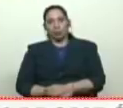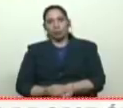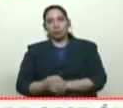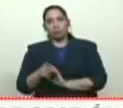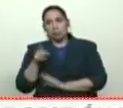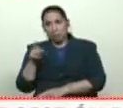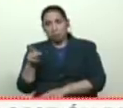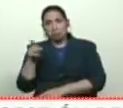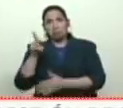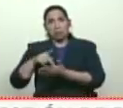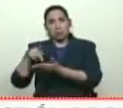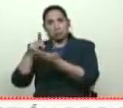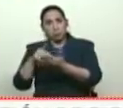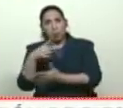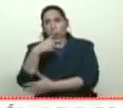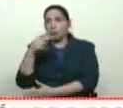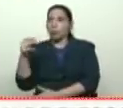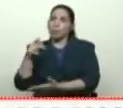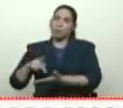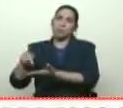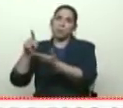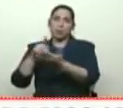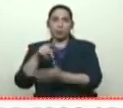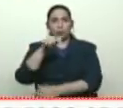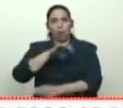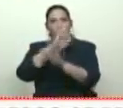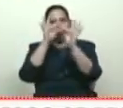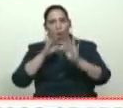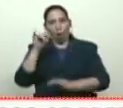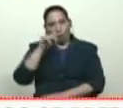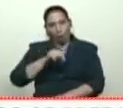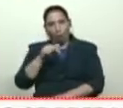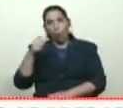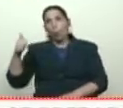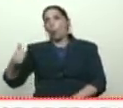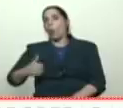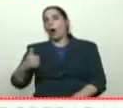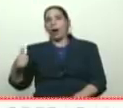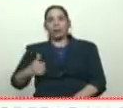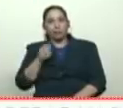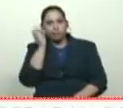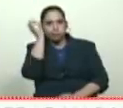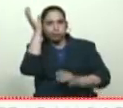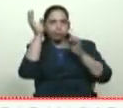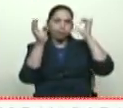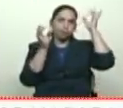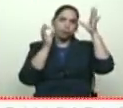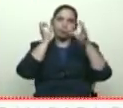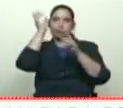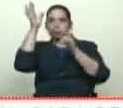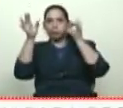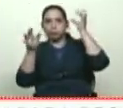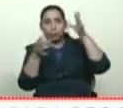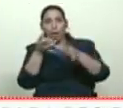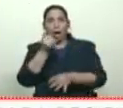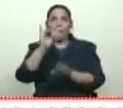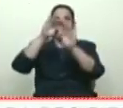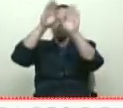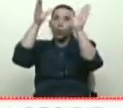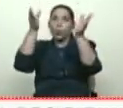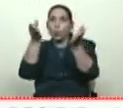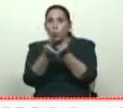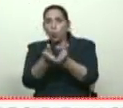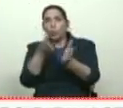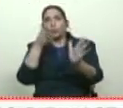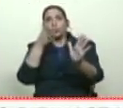participar. De manera que hoy cualquier iniciativa que haya en el mundo de